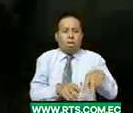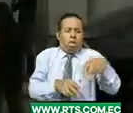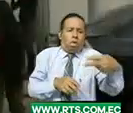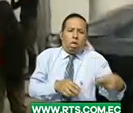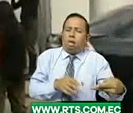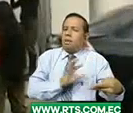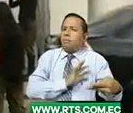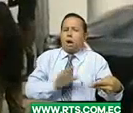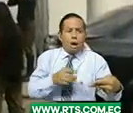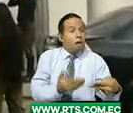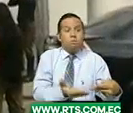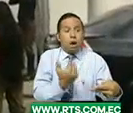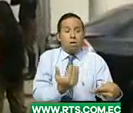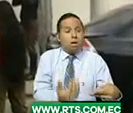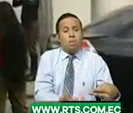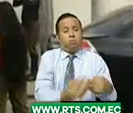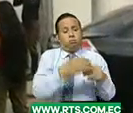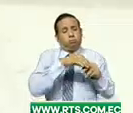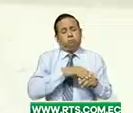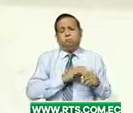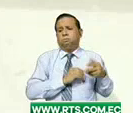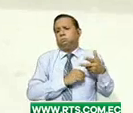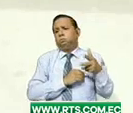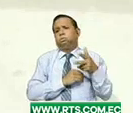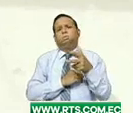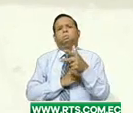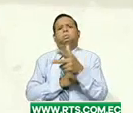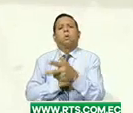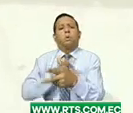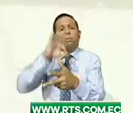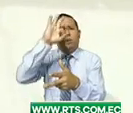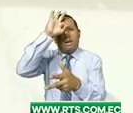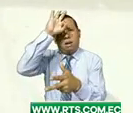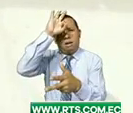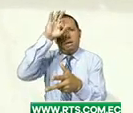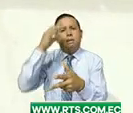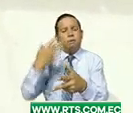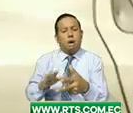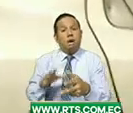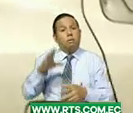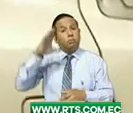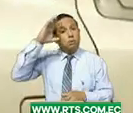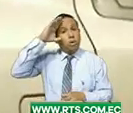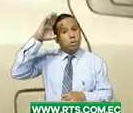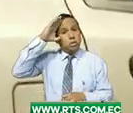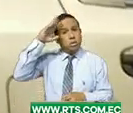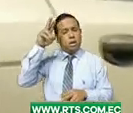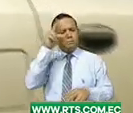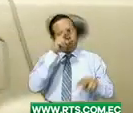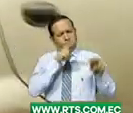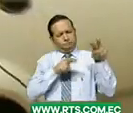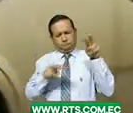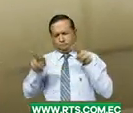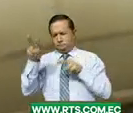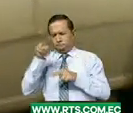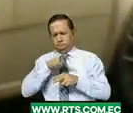trasladada hasta una casa de salud. La policía en la zona da detalles de lo que presumiblemente fue un intento de